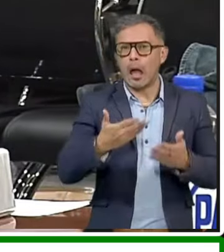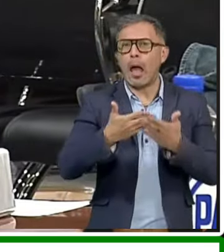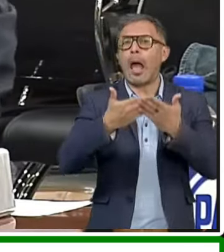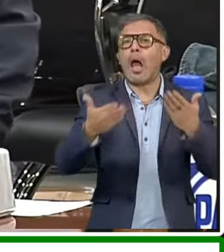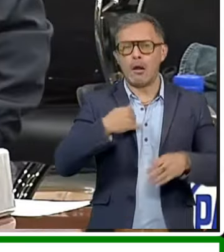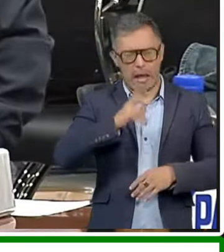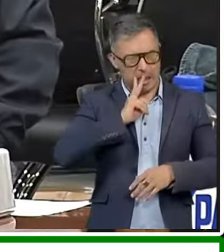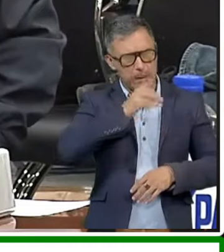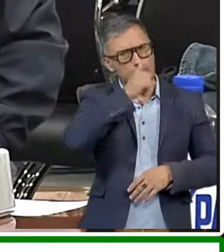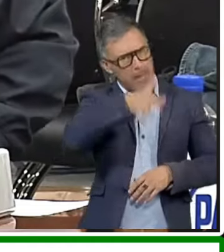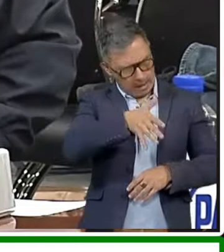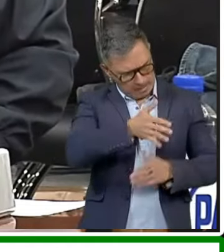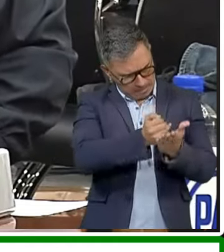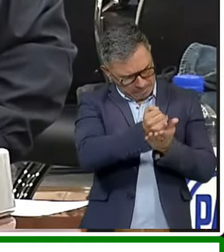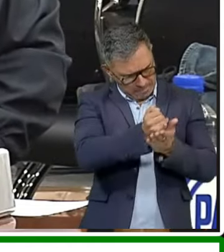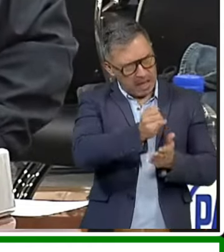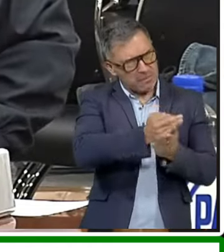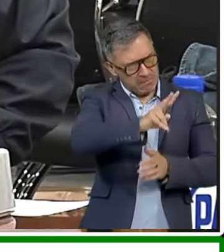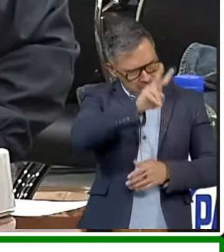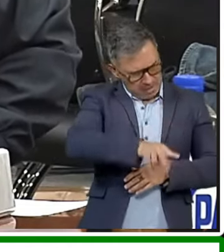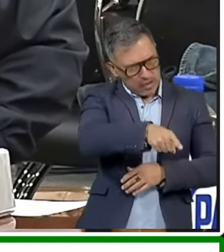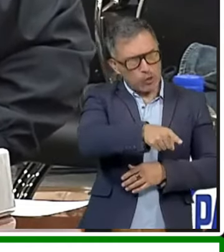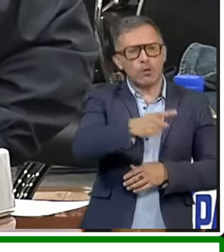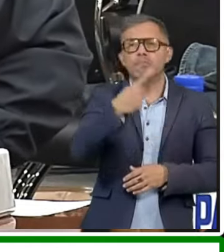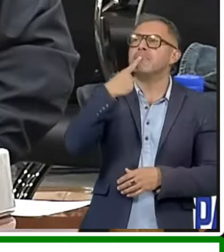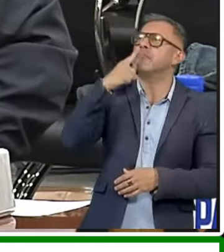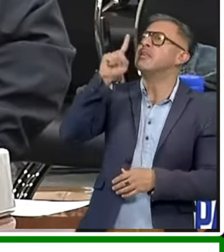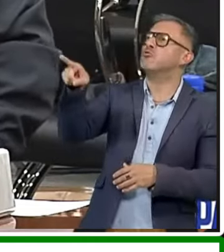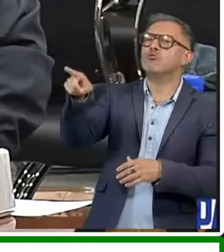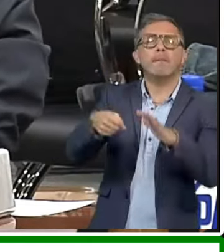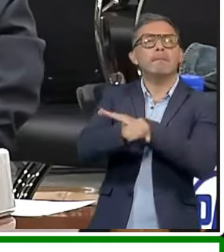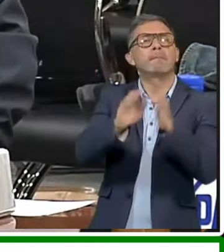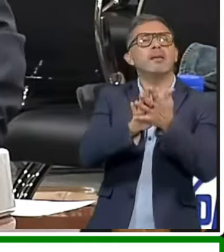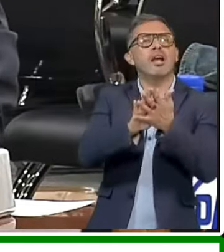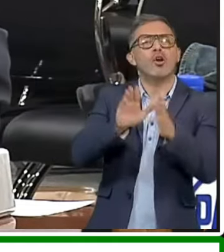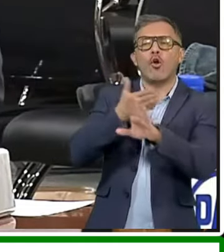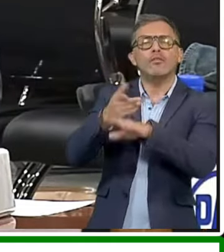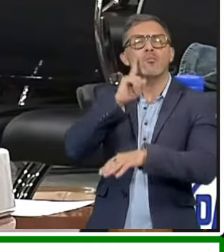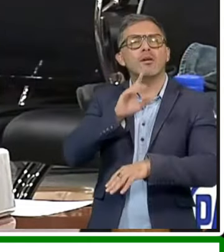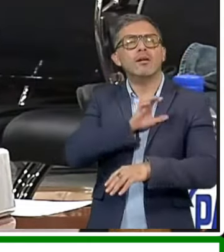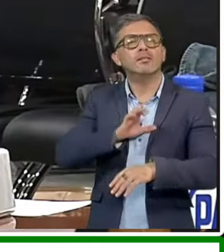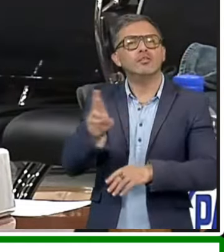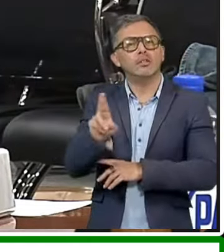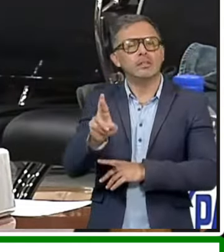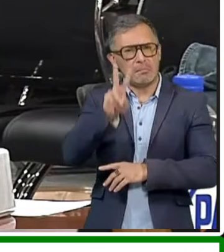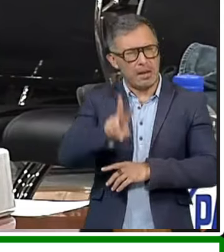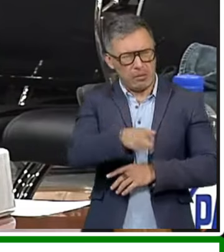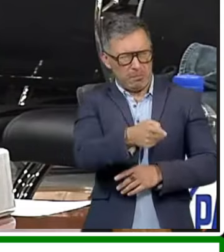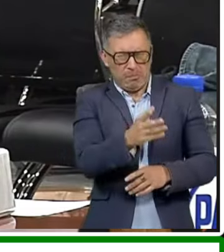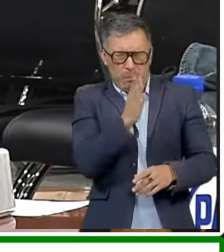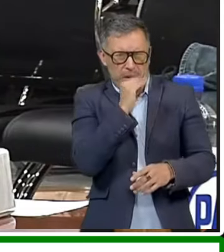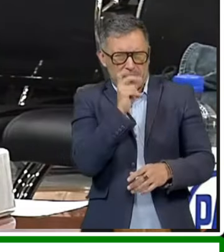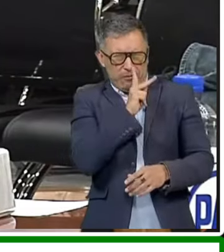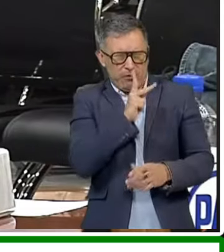reto a que de verdad presente la denuncia penal contra Xóchitl Gálvez. No tiene ni siquiera personalidad. ¿Pero qué